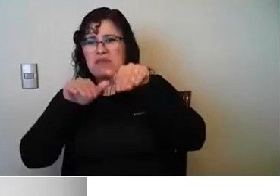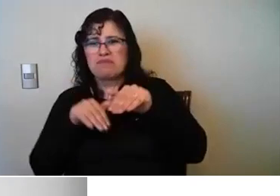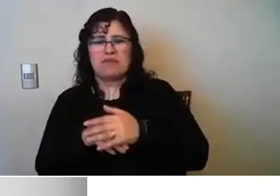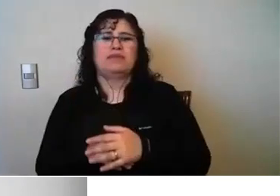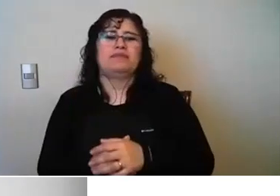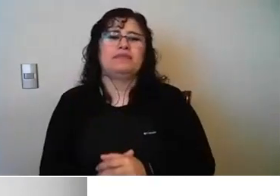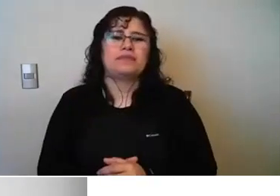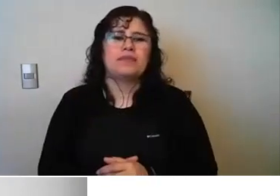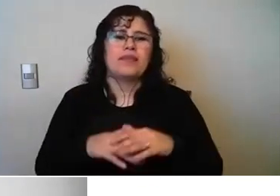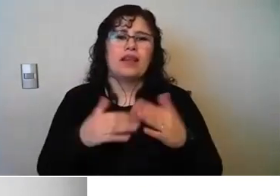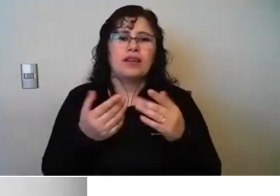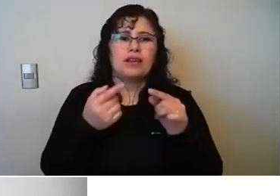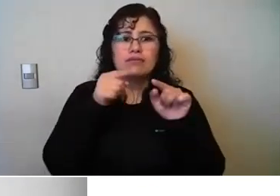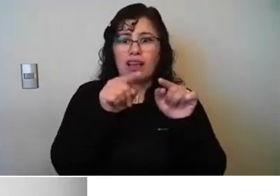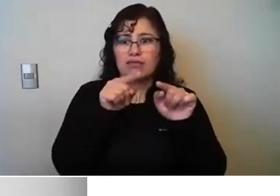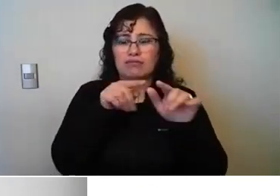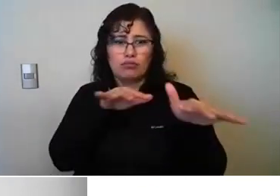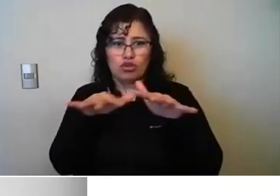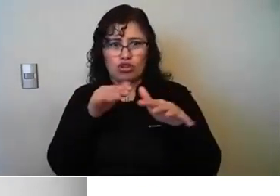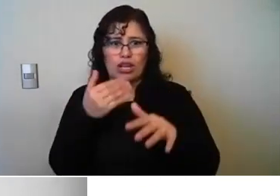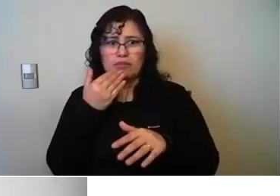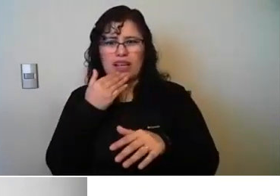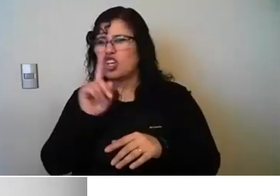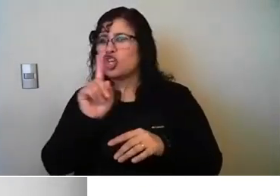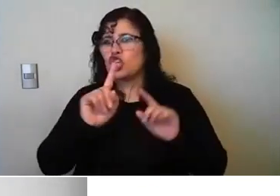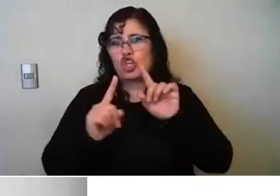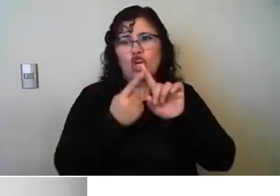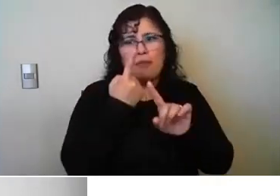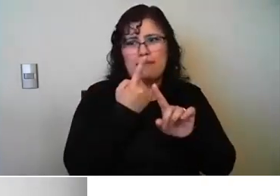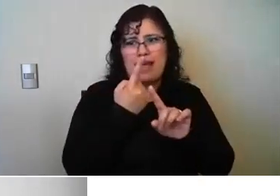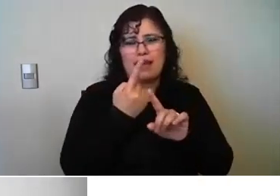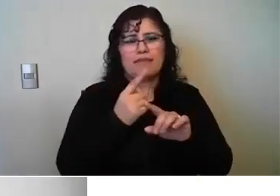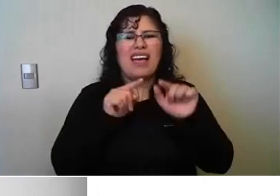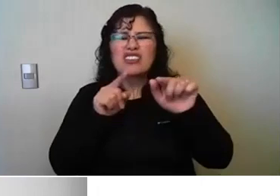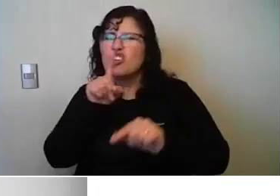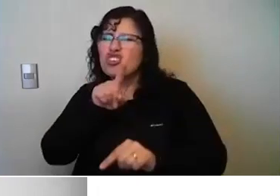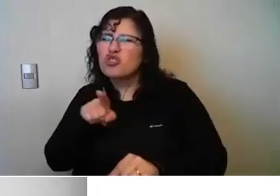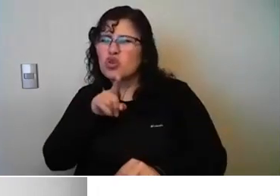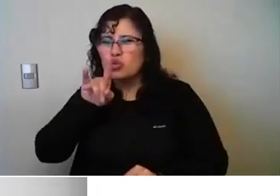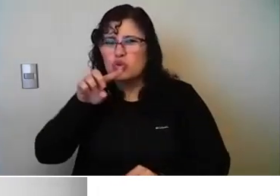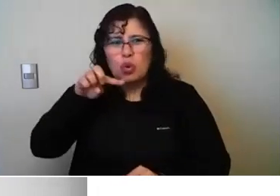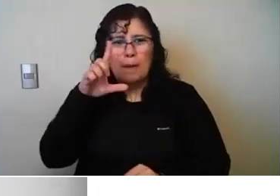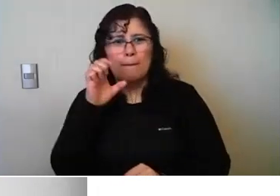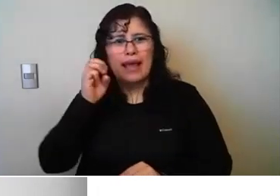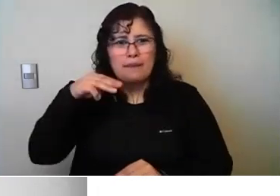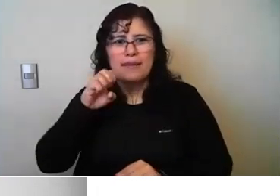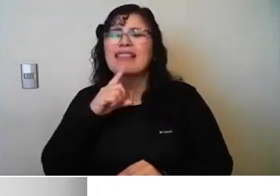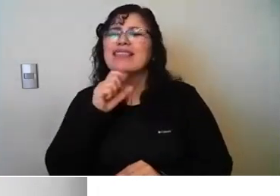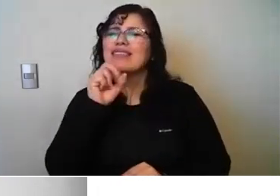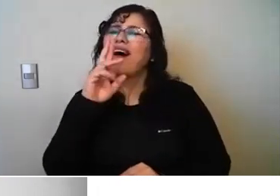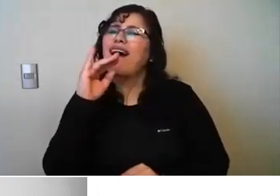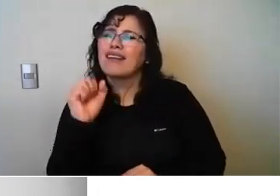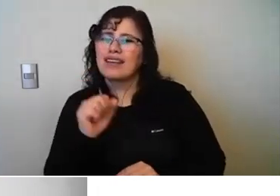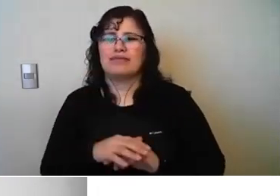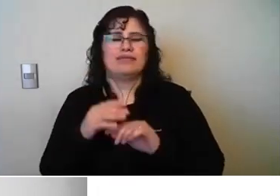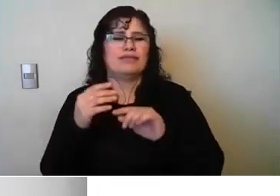y que son de actividad motora, pero no primaria, en este caso suplementaria, que está marcada en esta área que está aquí, y también hay otra área que se